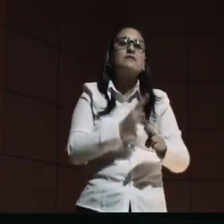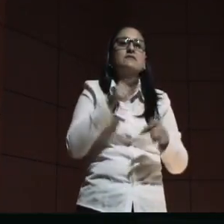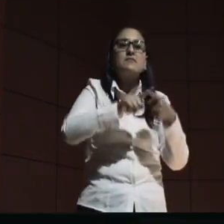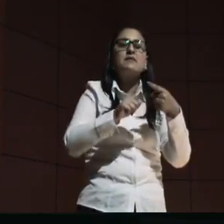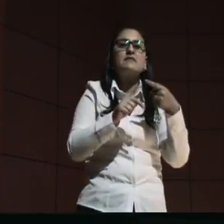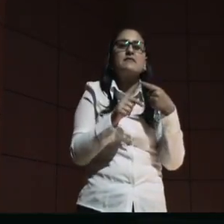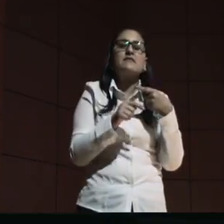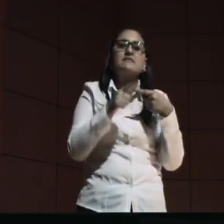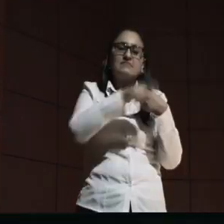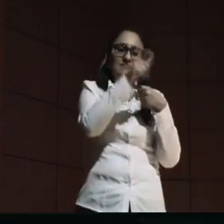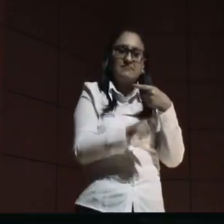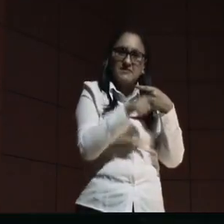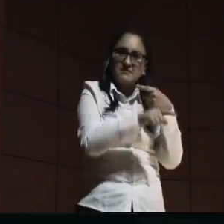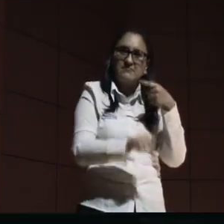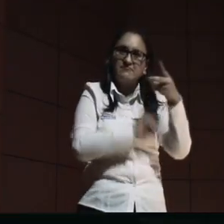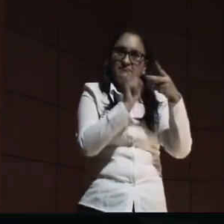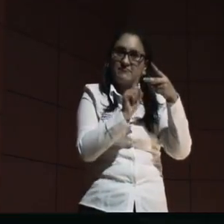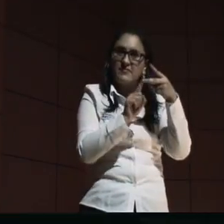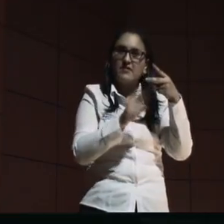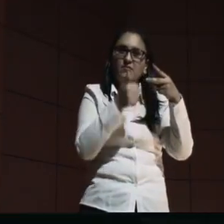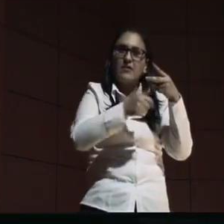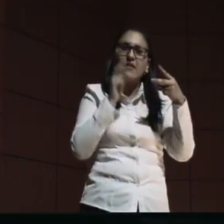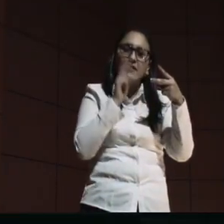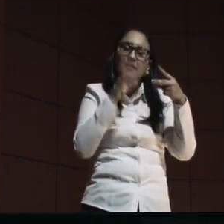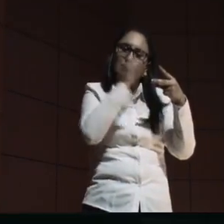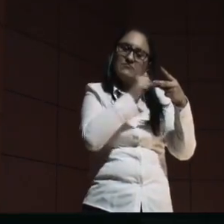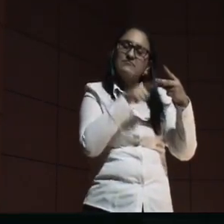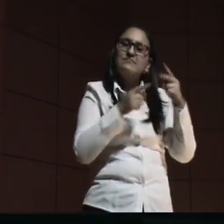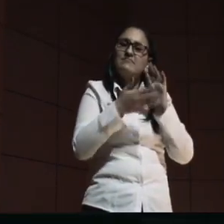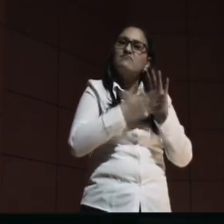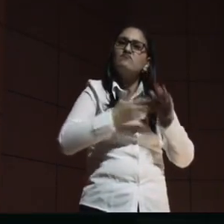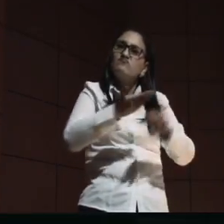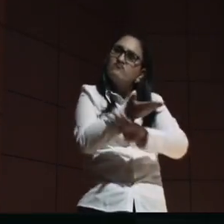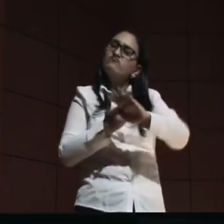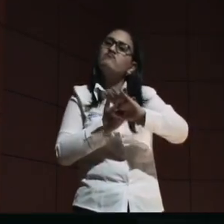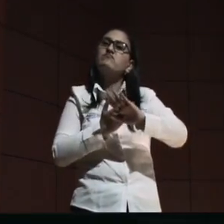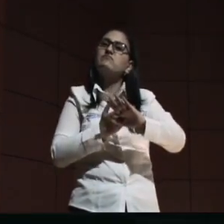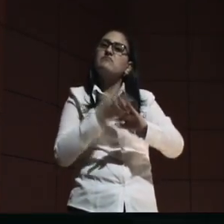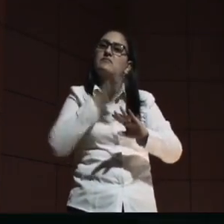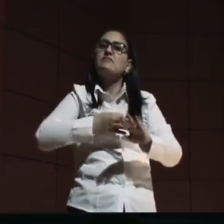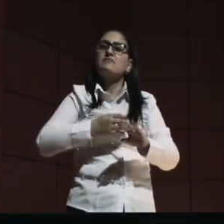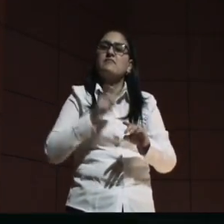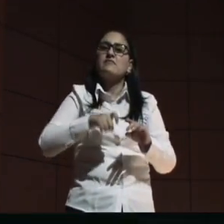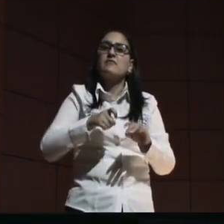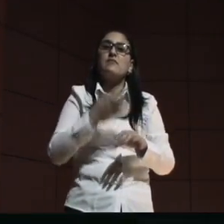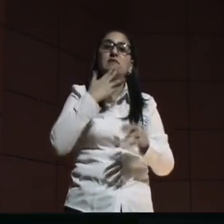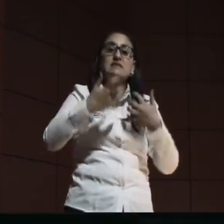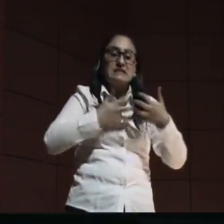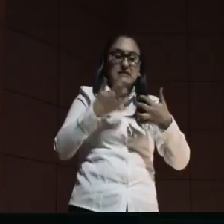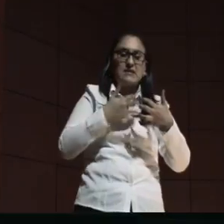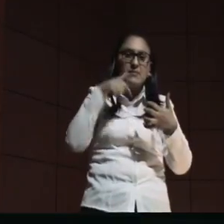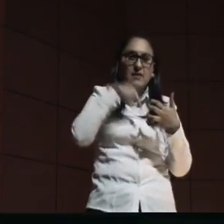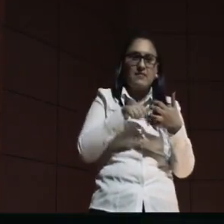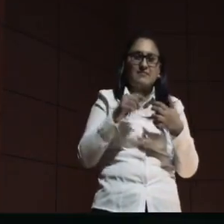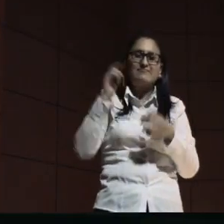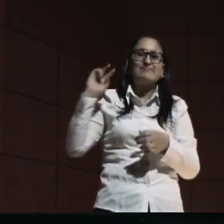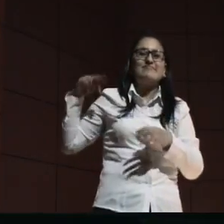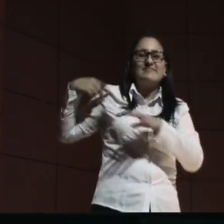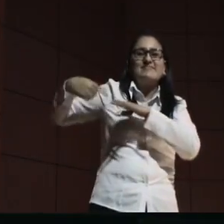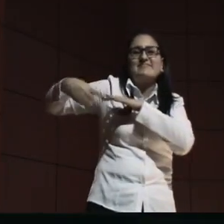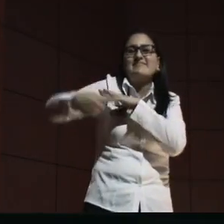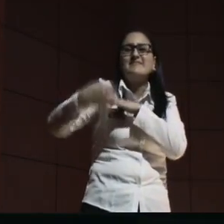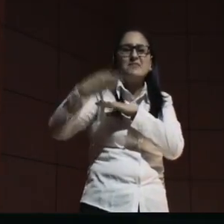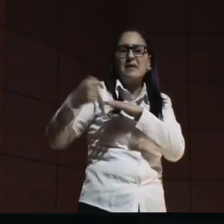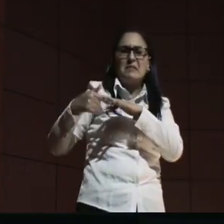daño sufrido. Por el otro, una inevitable reclamación. Cuando el sistema de normas tradicional